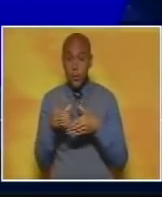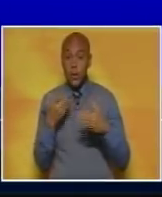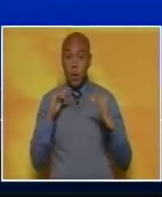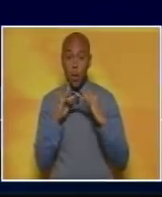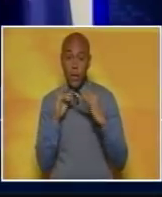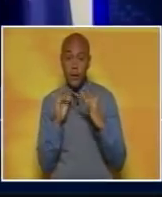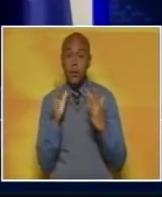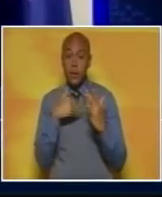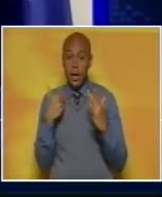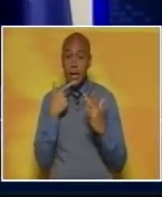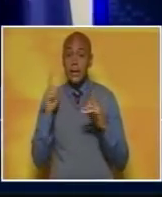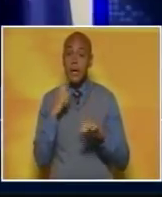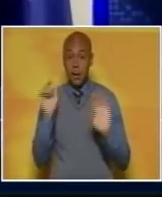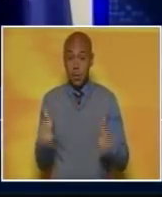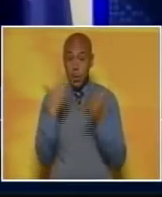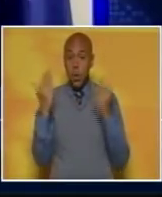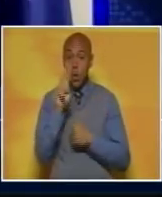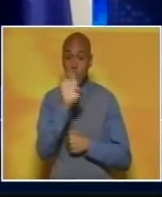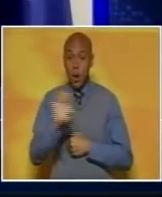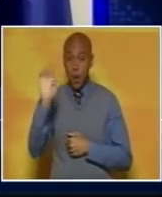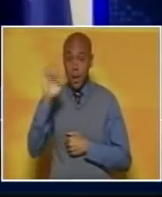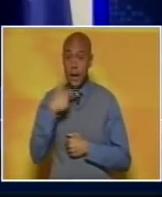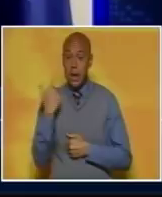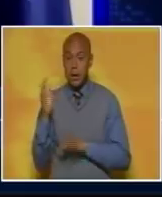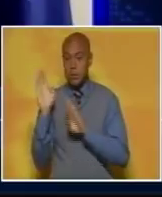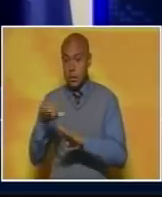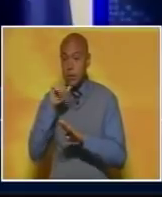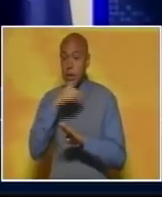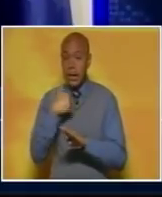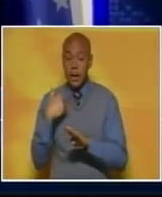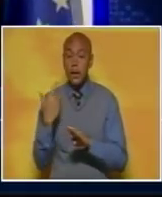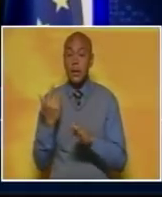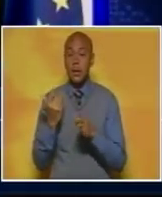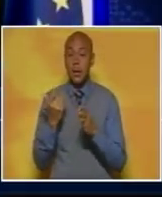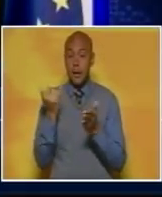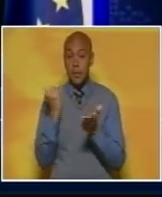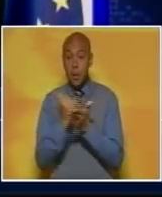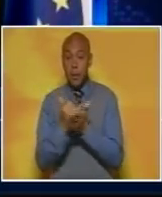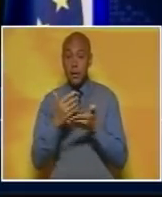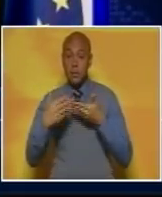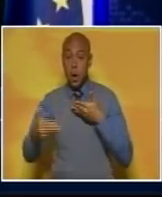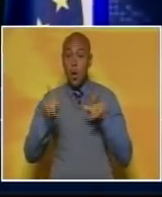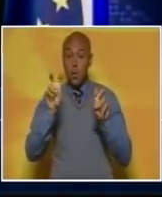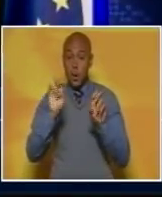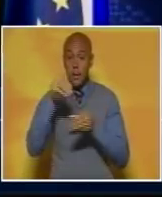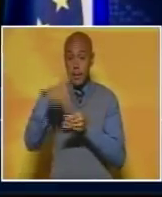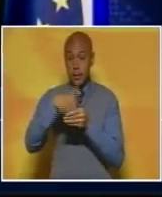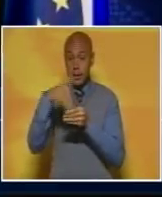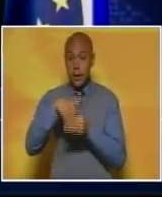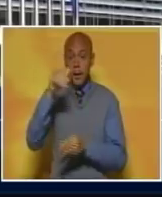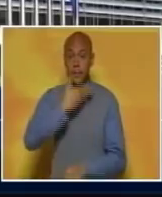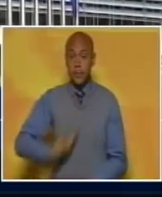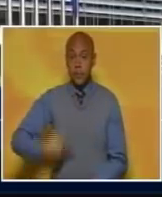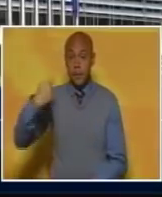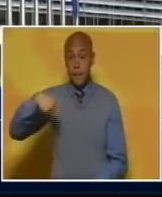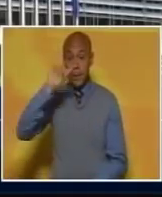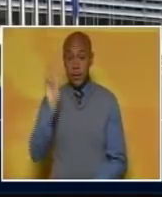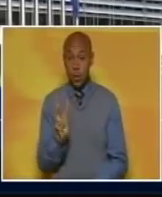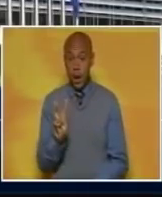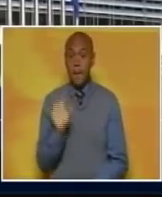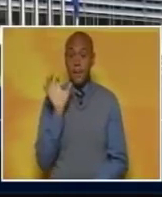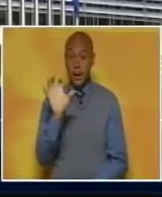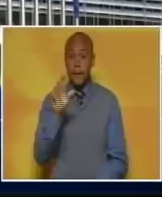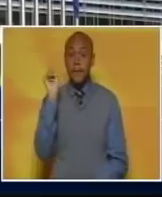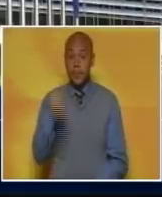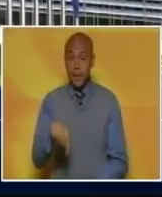Contacto impulsado por la Unión Europea para favorecer condiciones que permitan nuevas elecciones presidenciales en Venezuela.